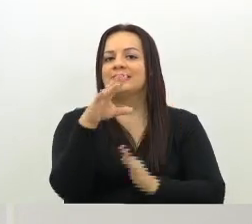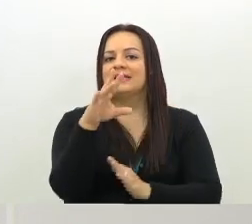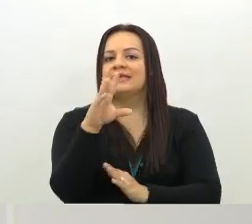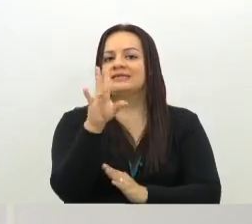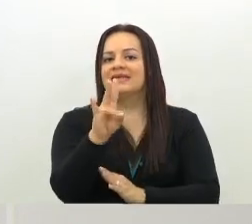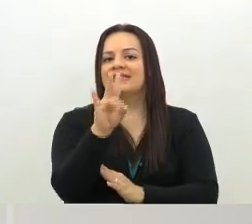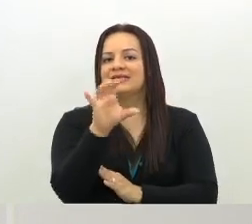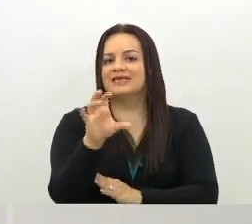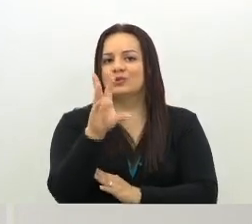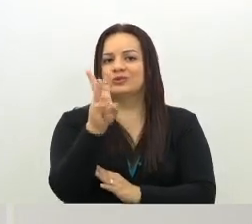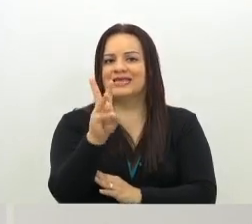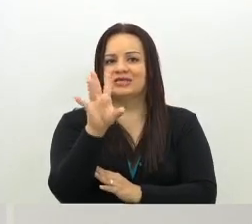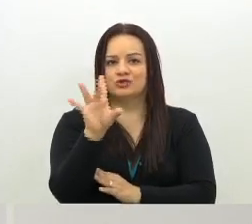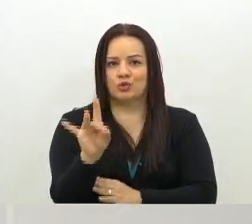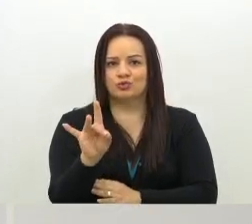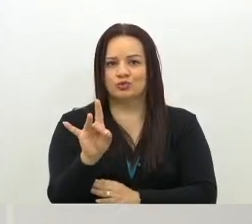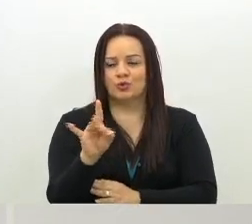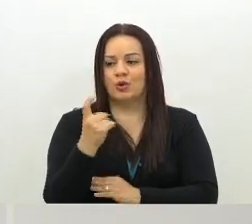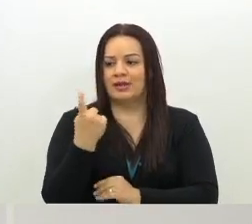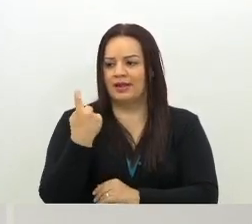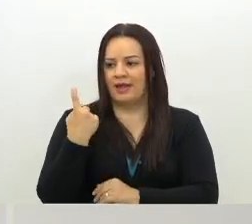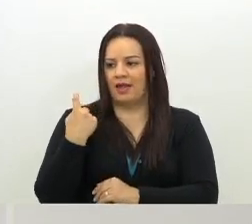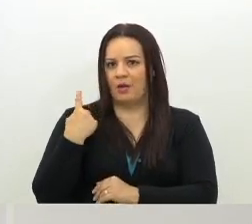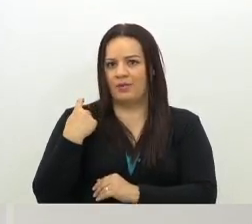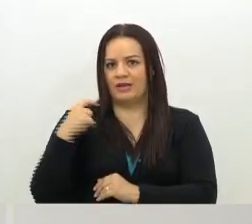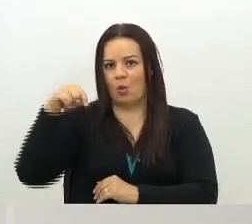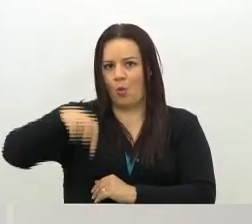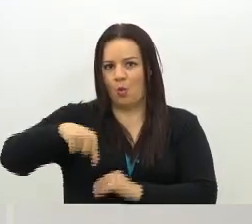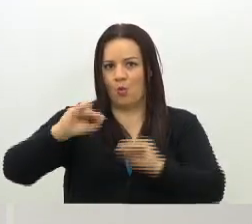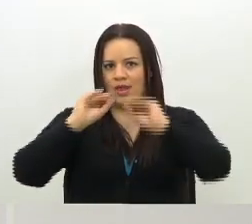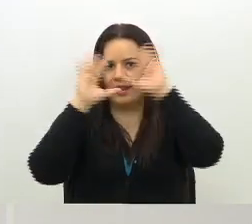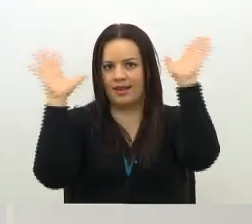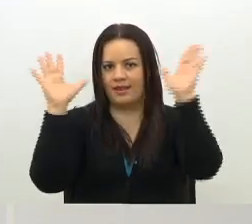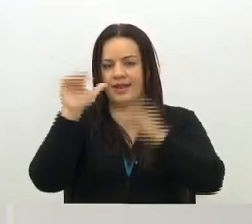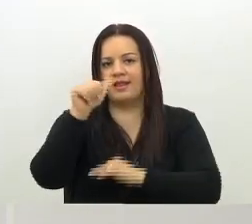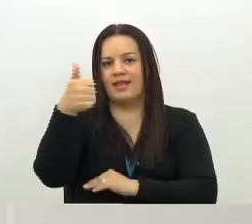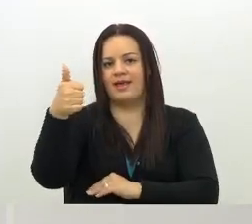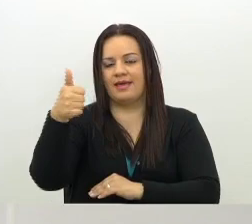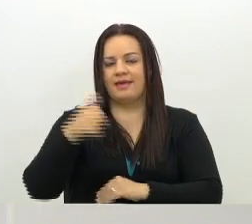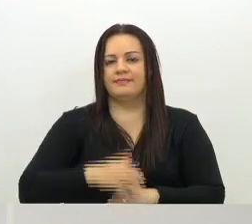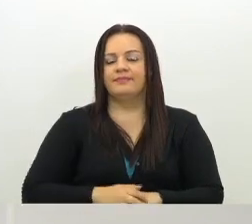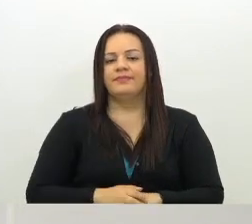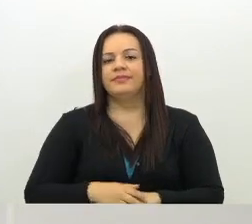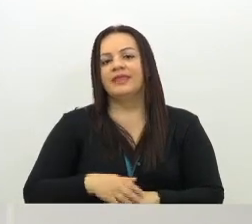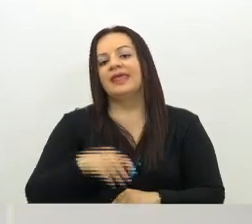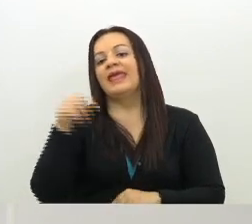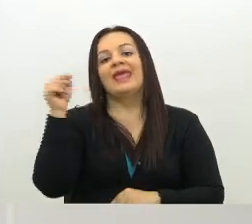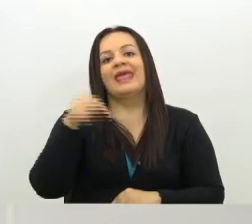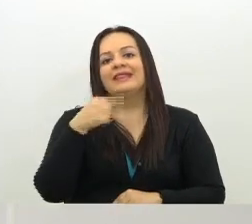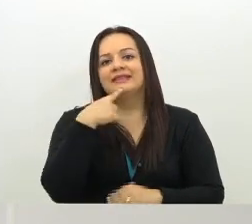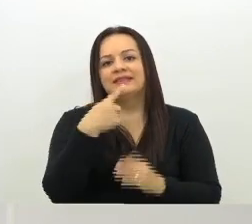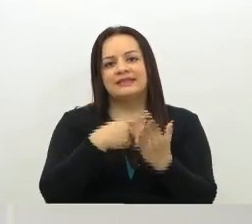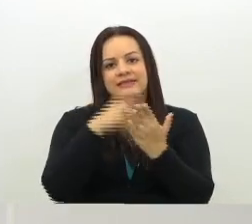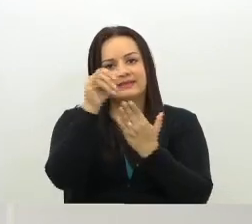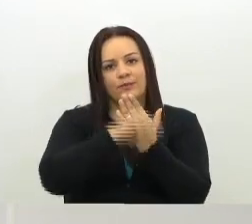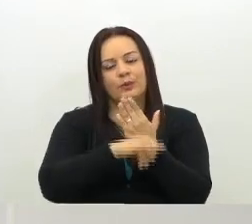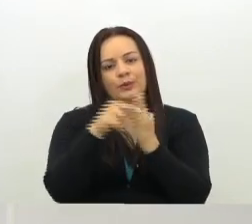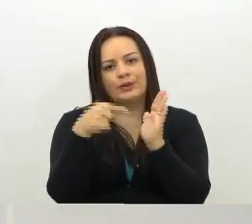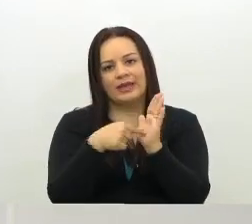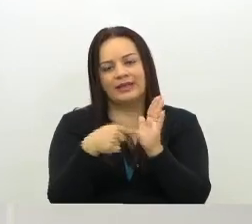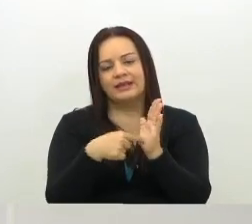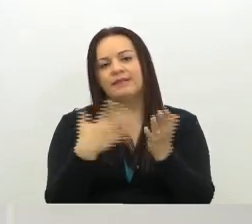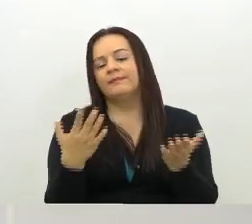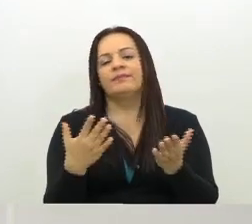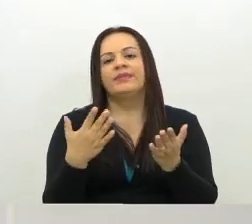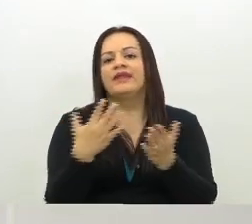21.768, lo acabo de presentar hoy a las 10 de la mañana, que rescata la